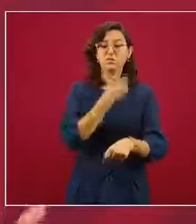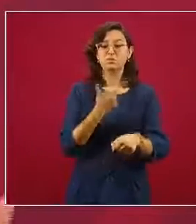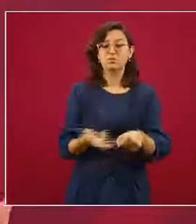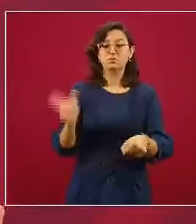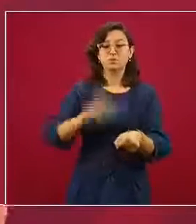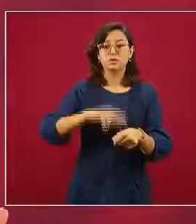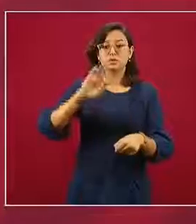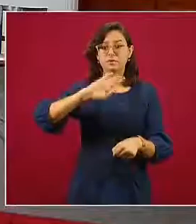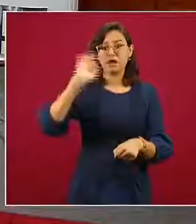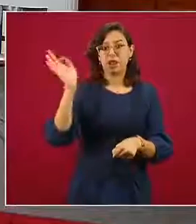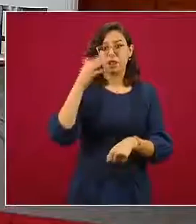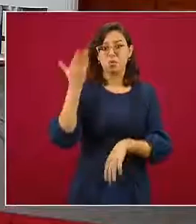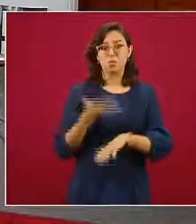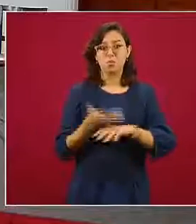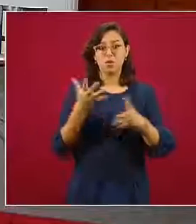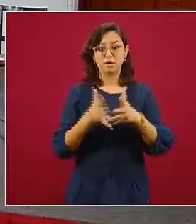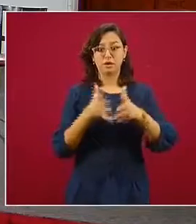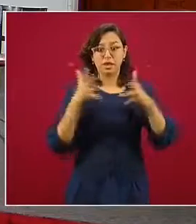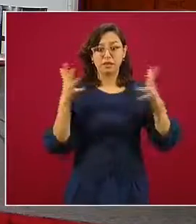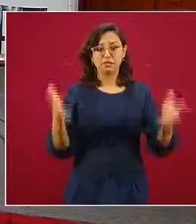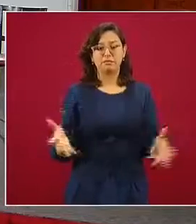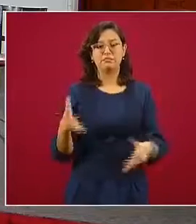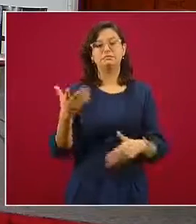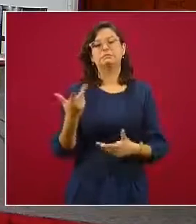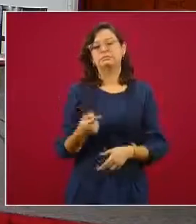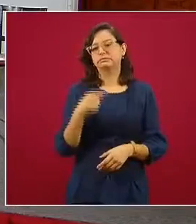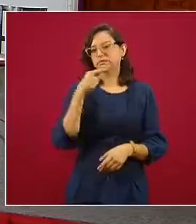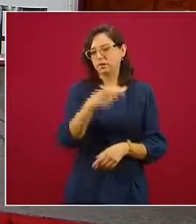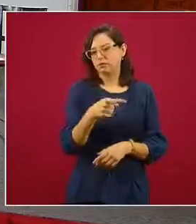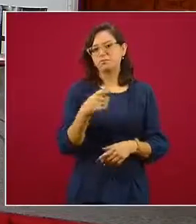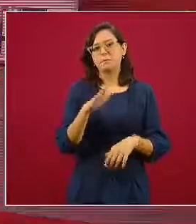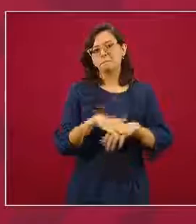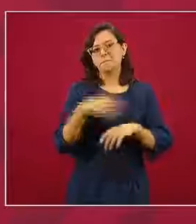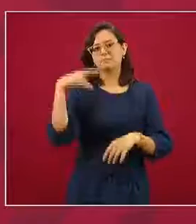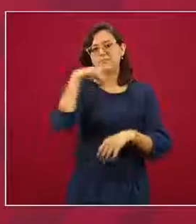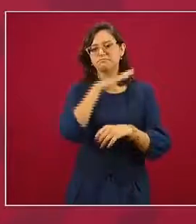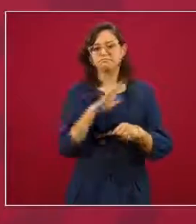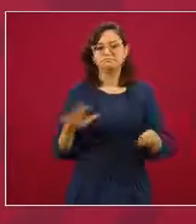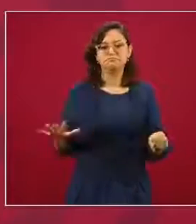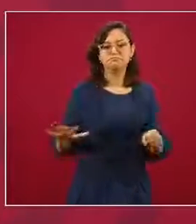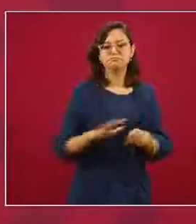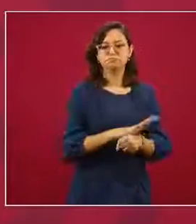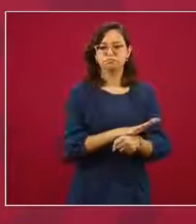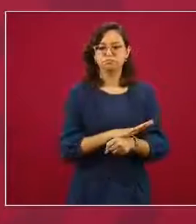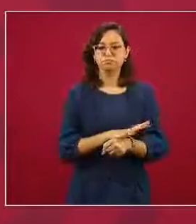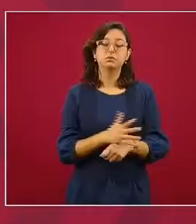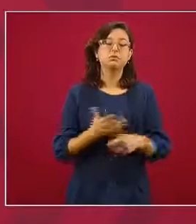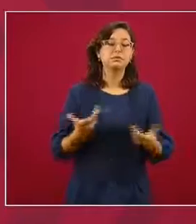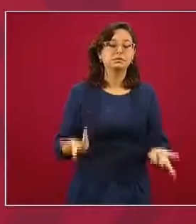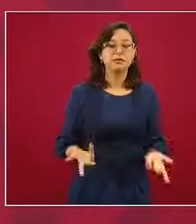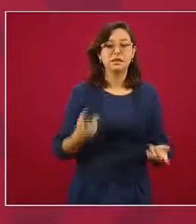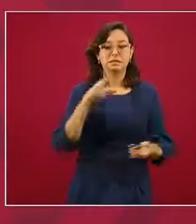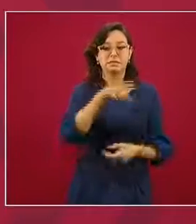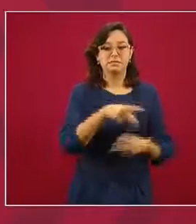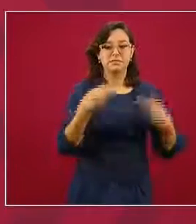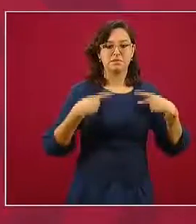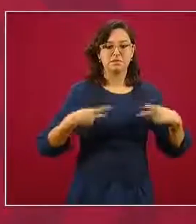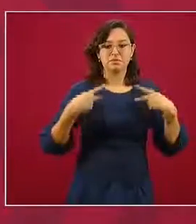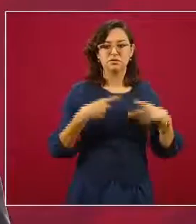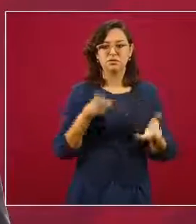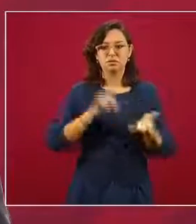por su importancia se ven primero saturados, y las personas, nuestros colegas que trabajan